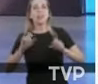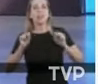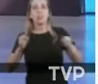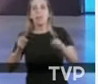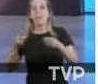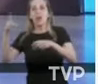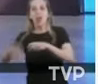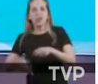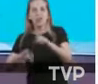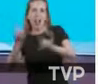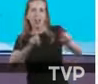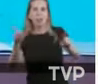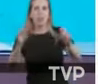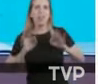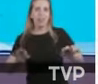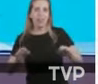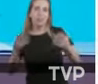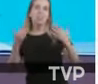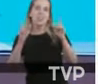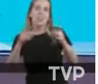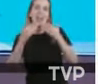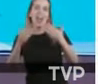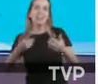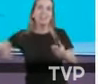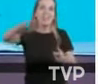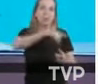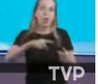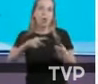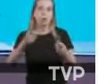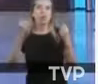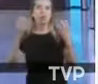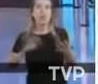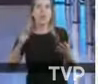creo que hacía falta y de corazón le doy las gracias. Y buen año para todos y todas.